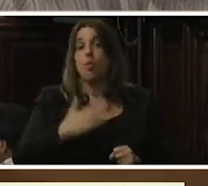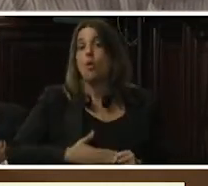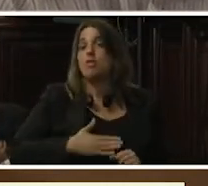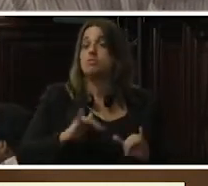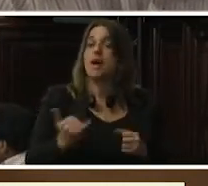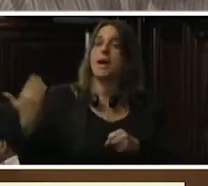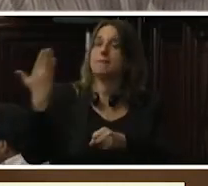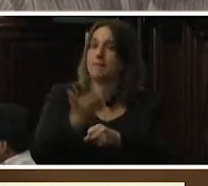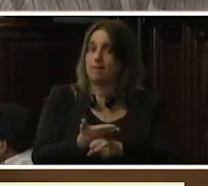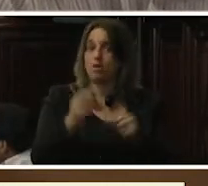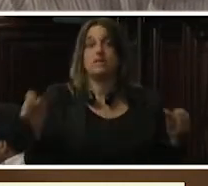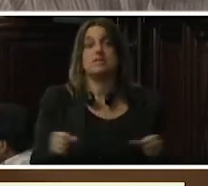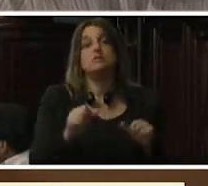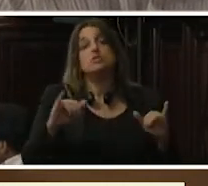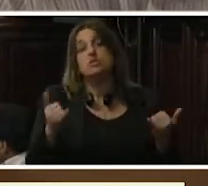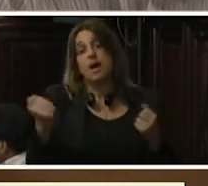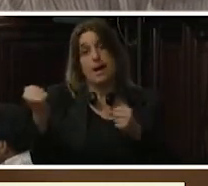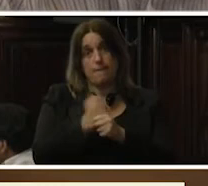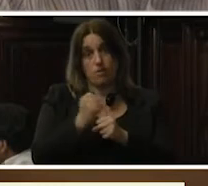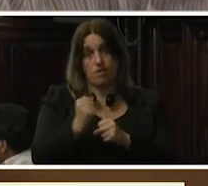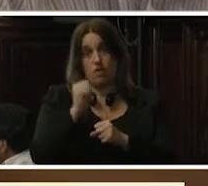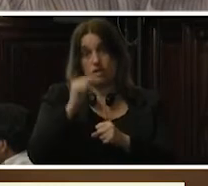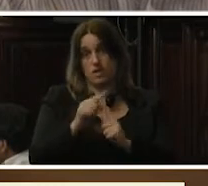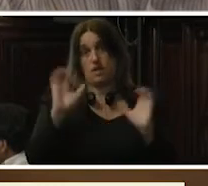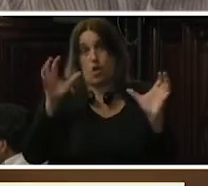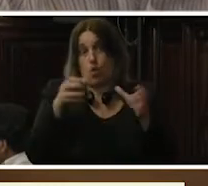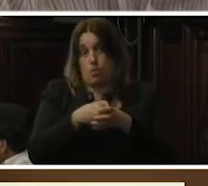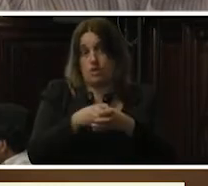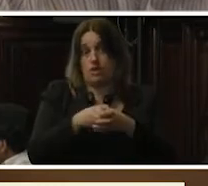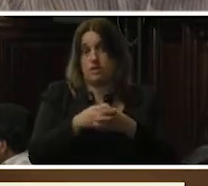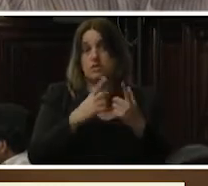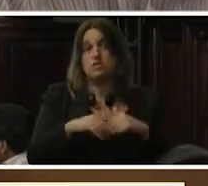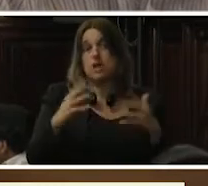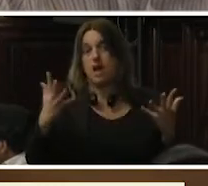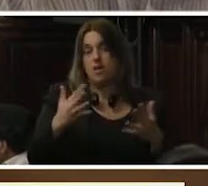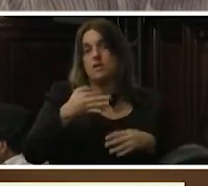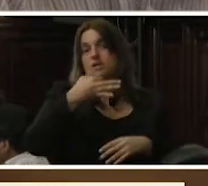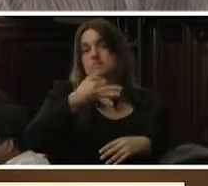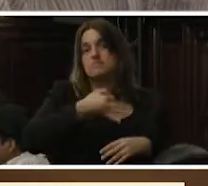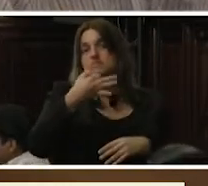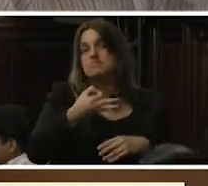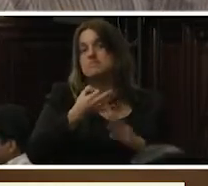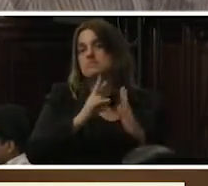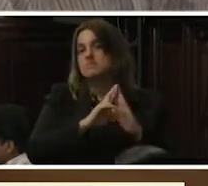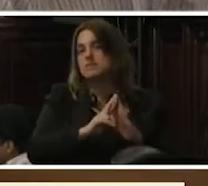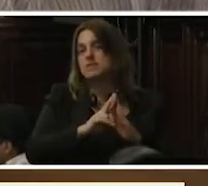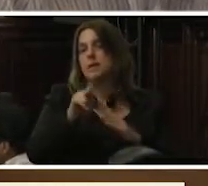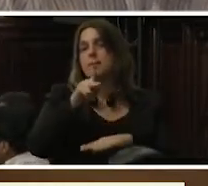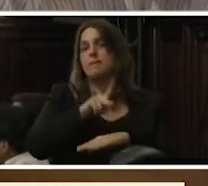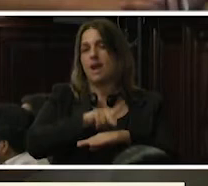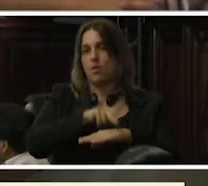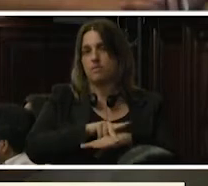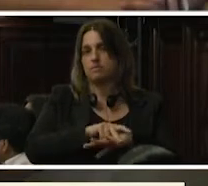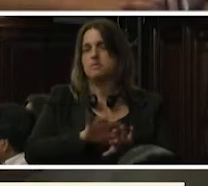hecha y a lo que se ha concertado con estas comunidades en terreno. A continuación, doy la palabra al representante de Paraguay.